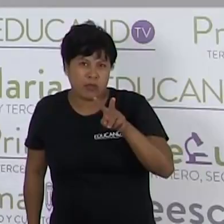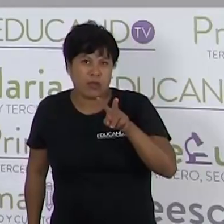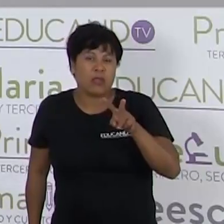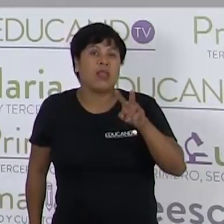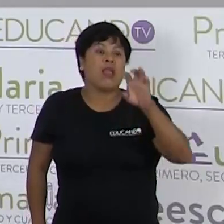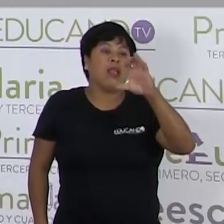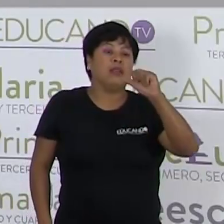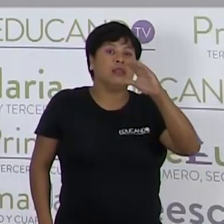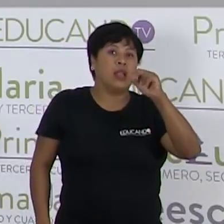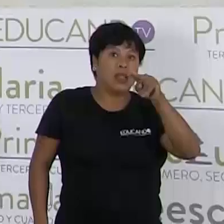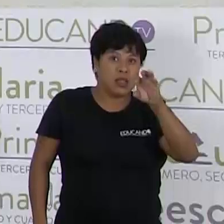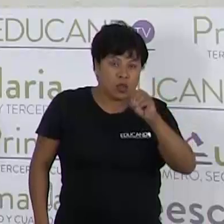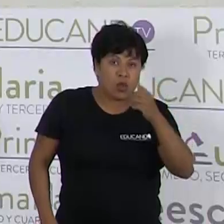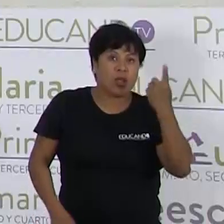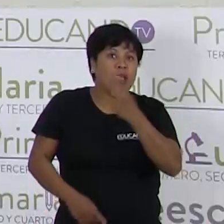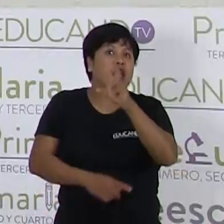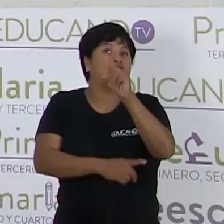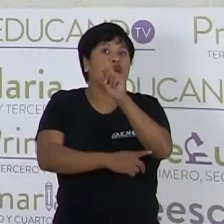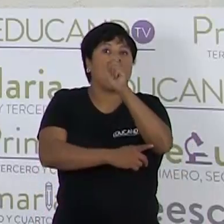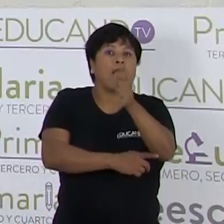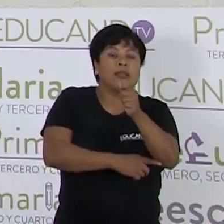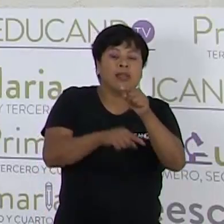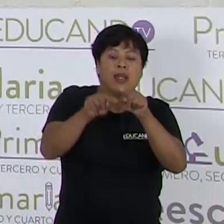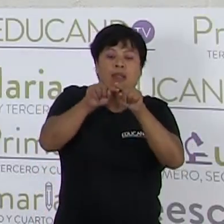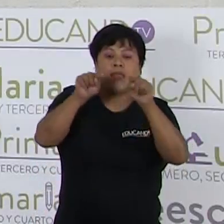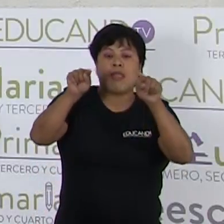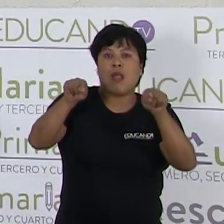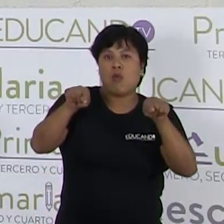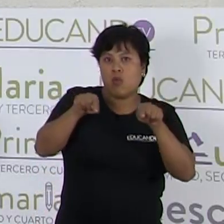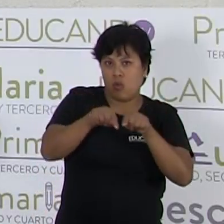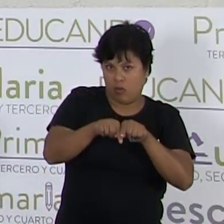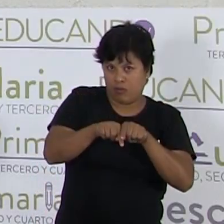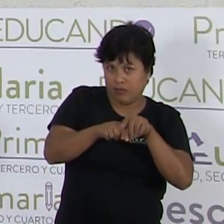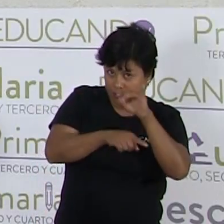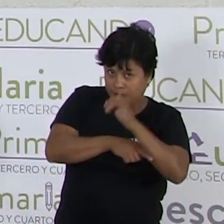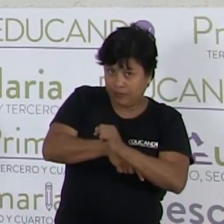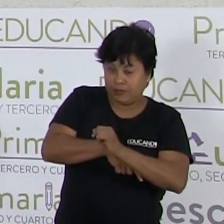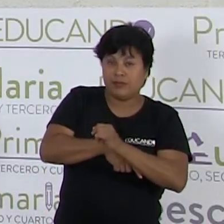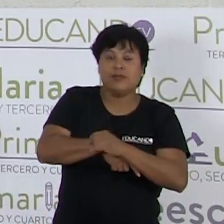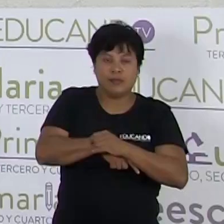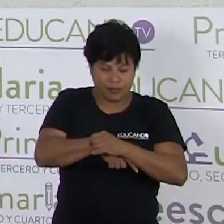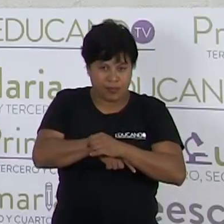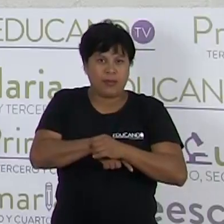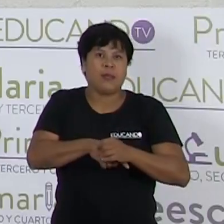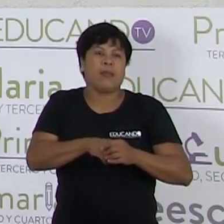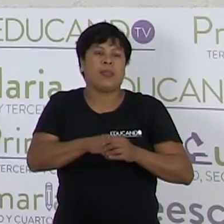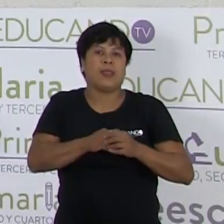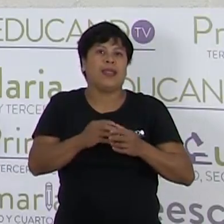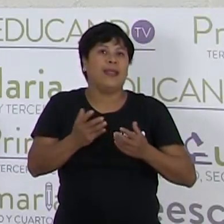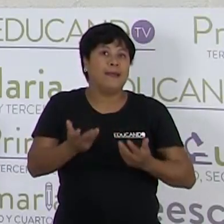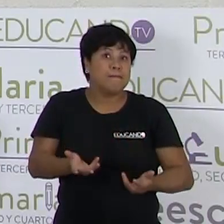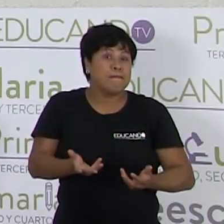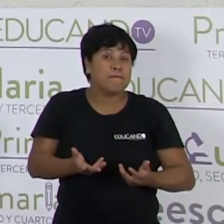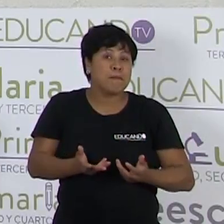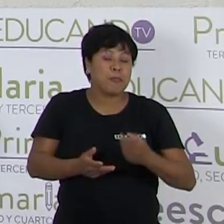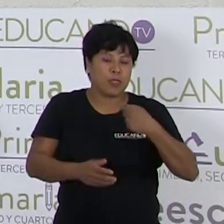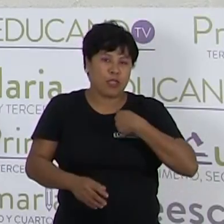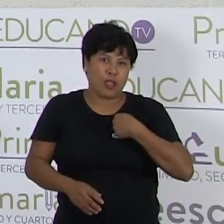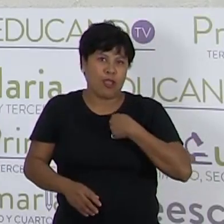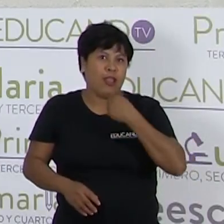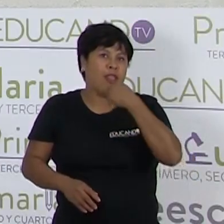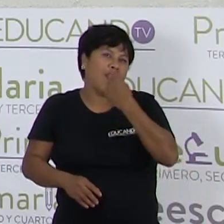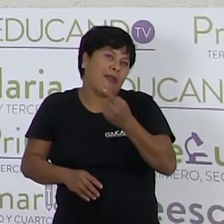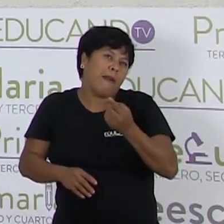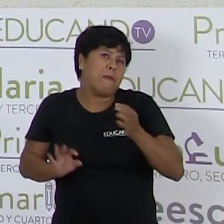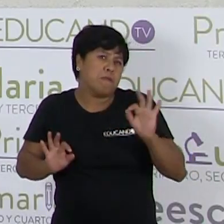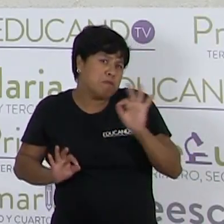triángulo escaleno que no es rectángulo. ¿Sí? Y yo digo que es este,